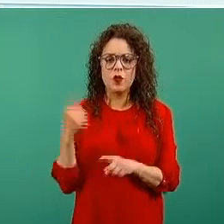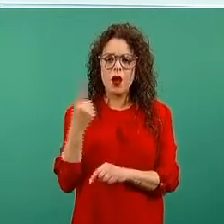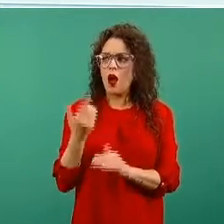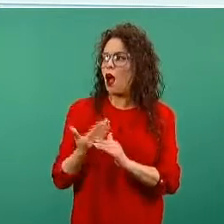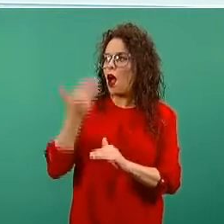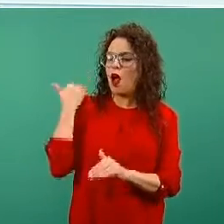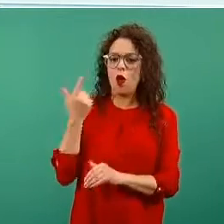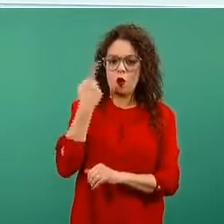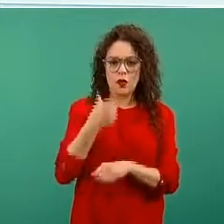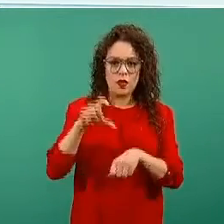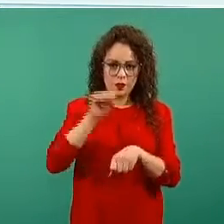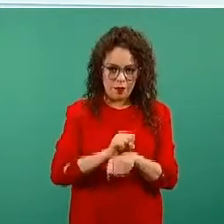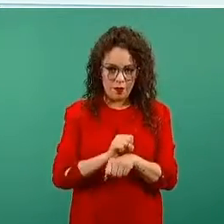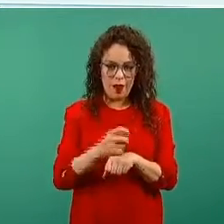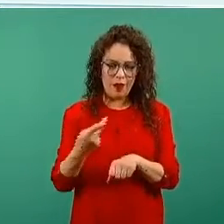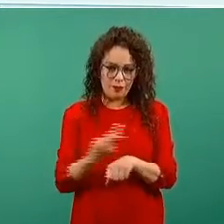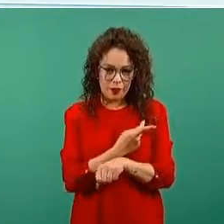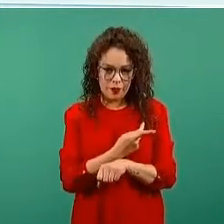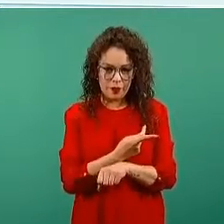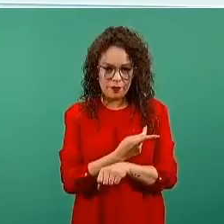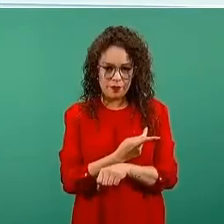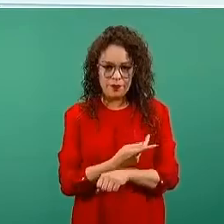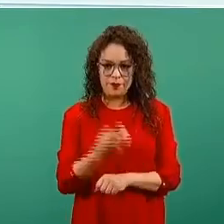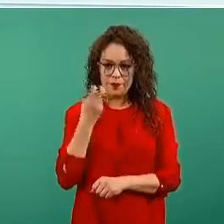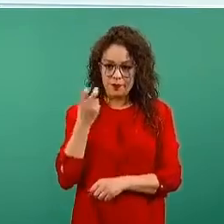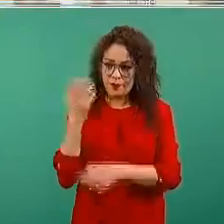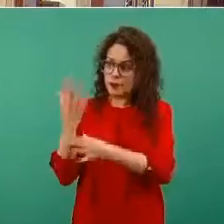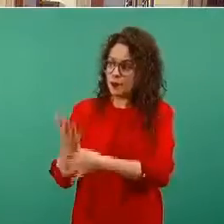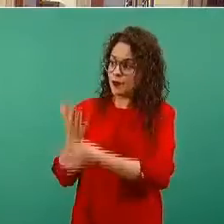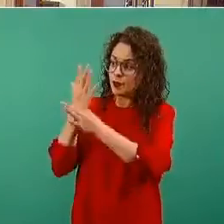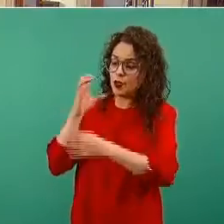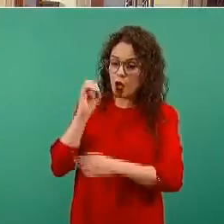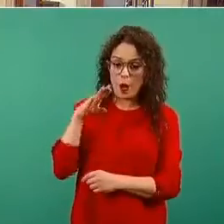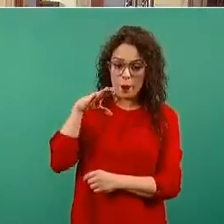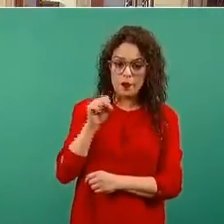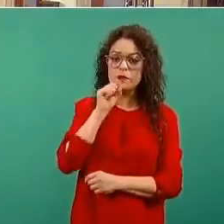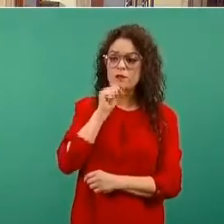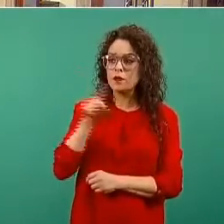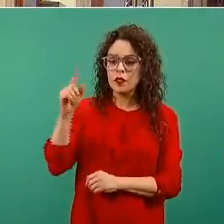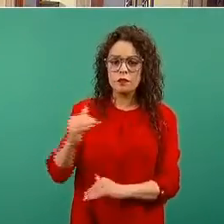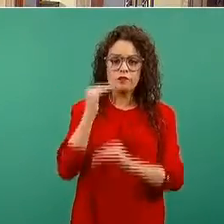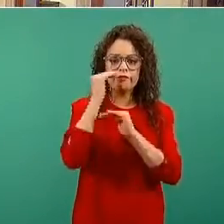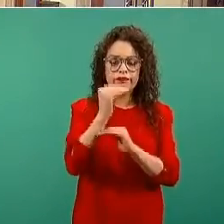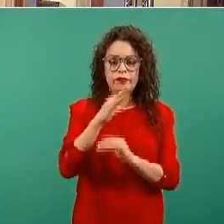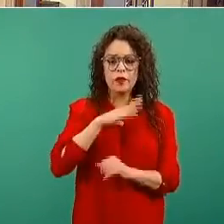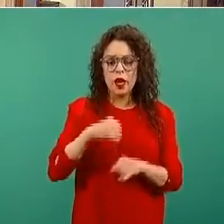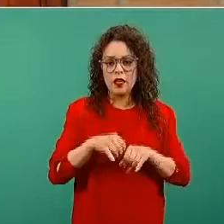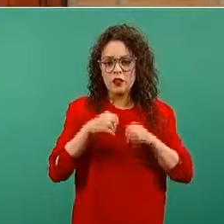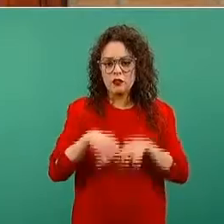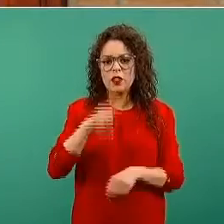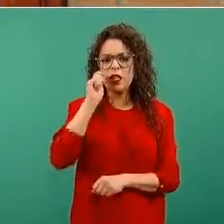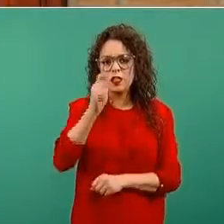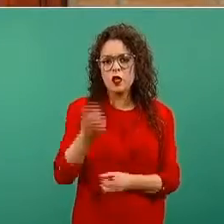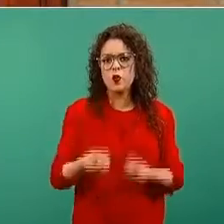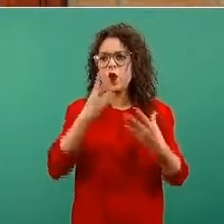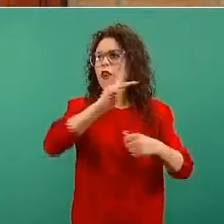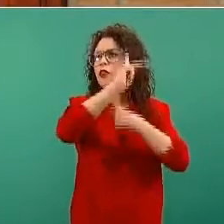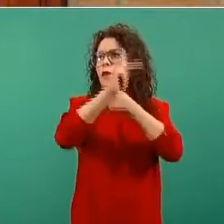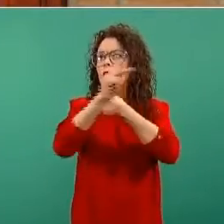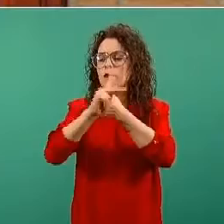pasada y actualizamos también con el corte de la misma Organización Mundial de la Salud el número de países en donde estas variantes ya han